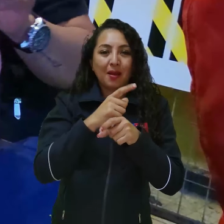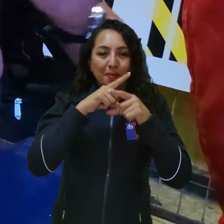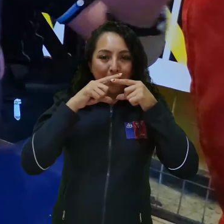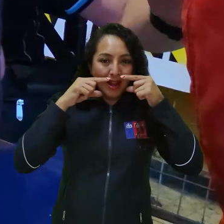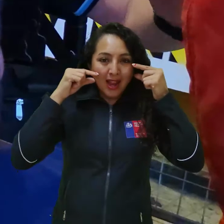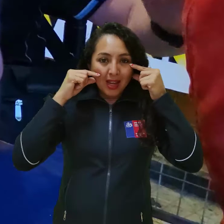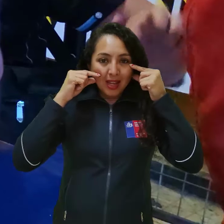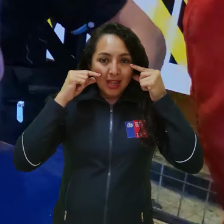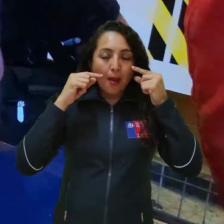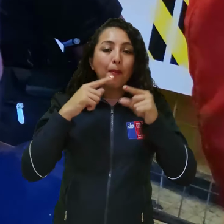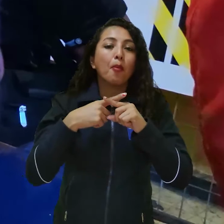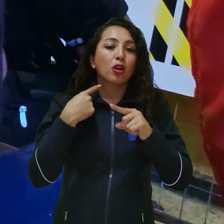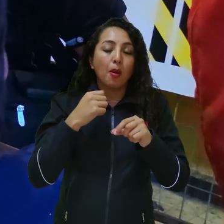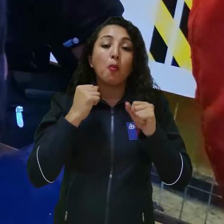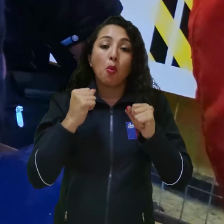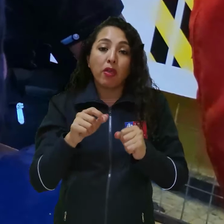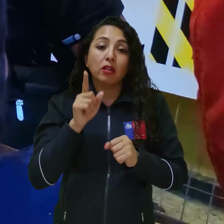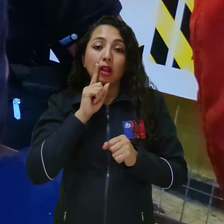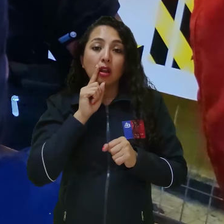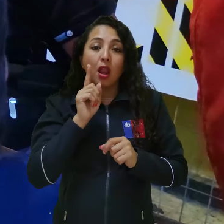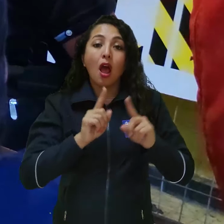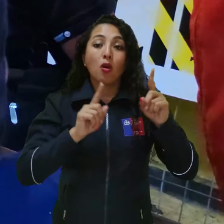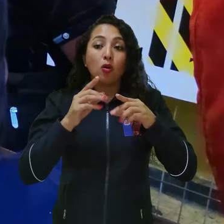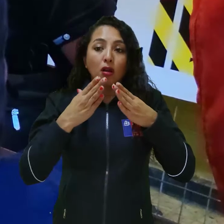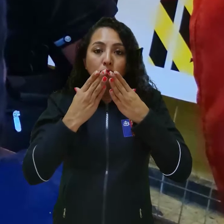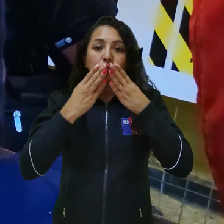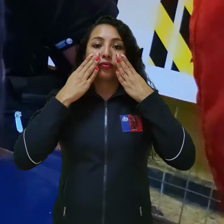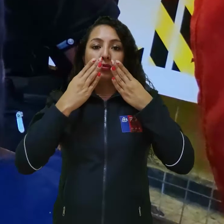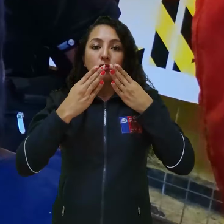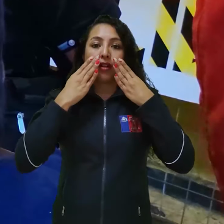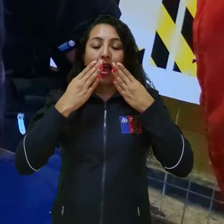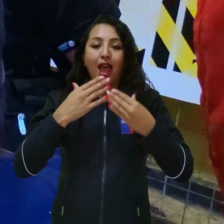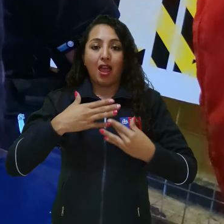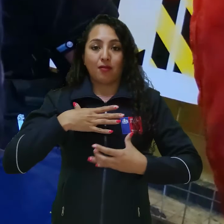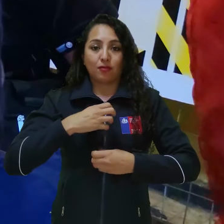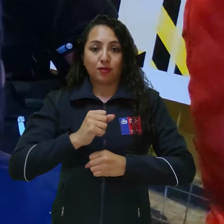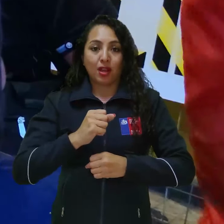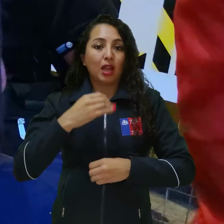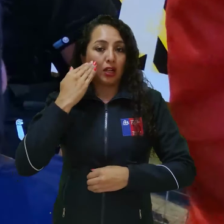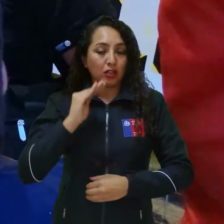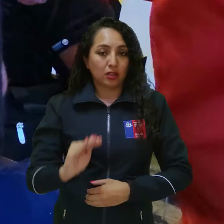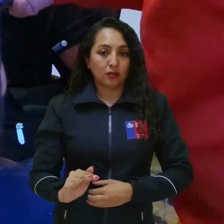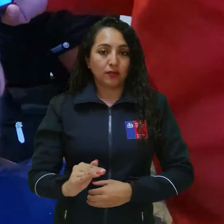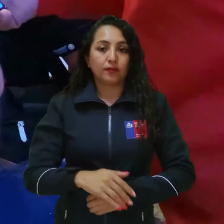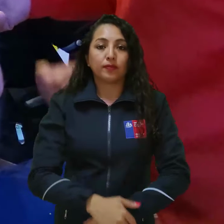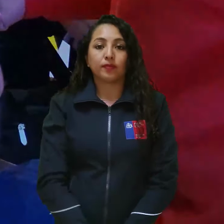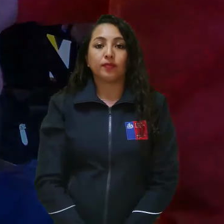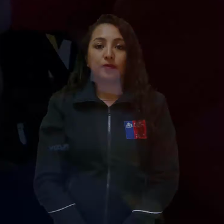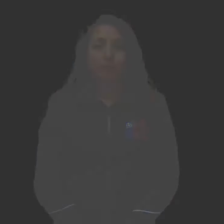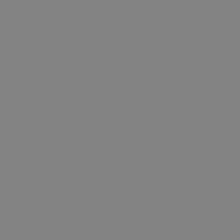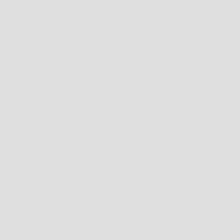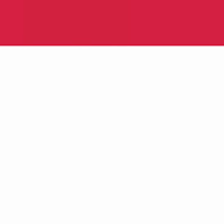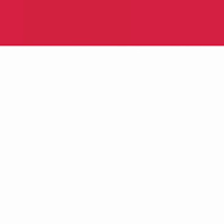se recomienda el utilizar mascarilla y máscara a la vez porque puede ocurrir una asfixia en los niños.